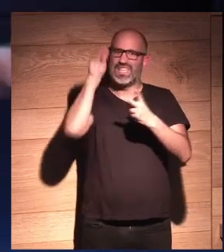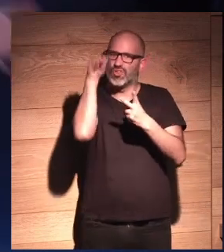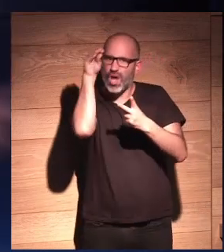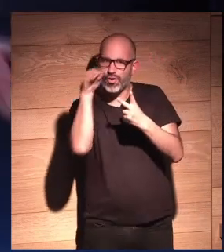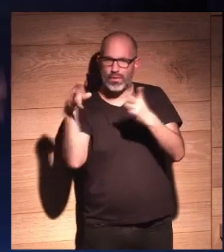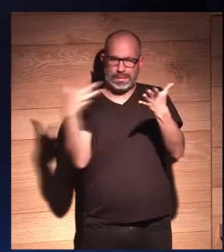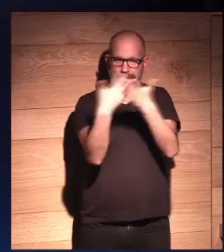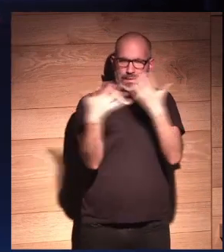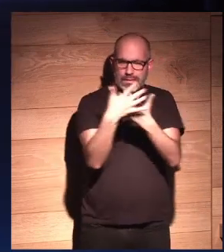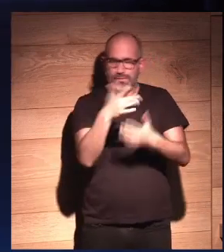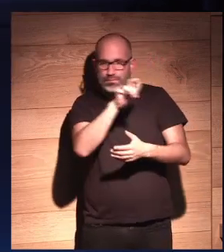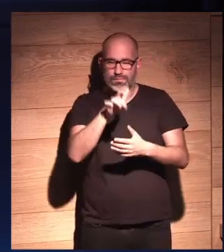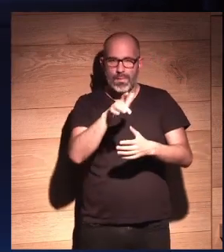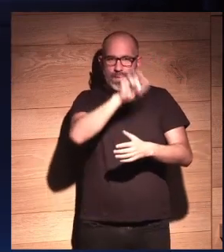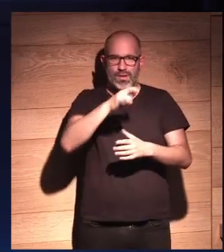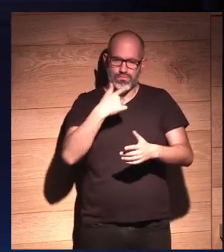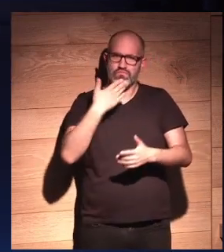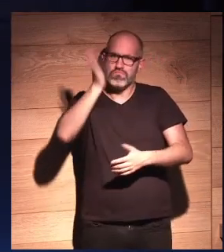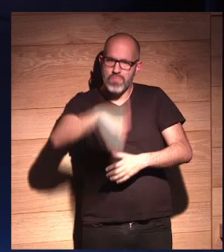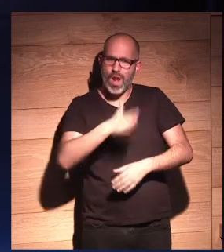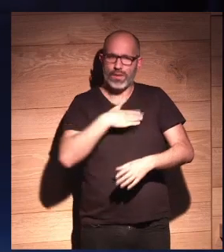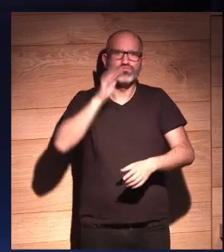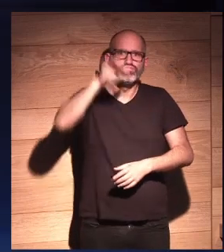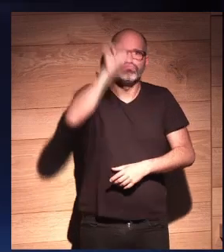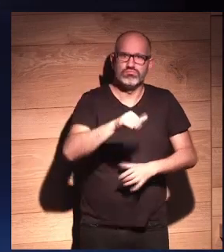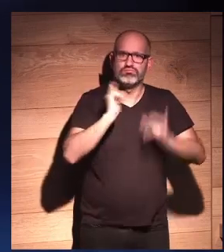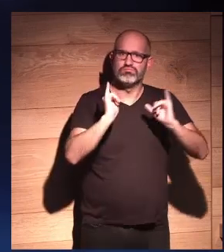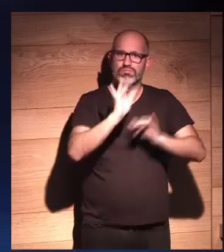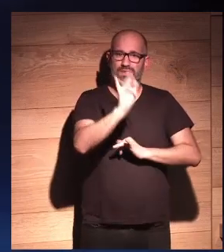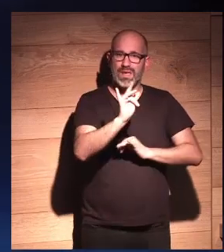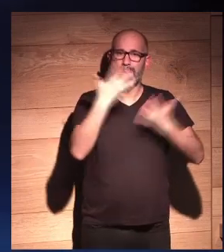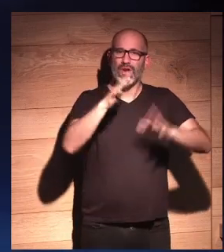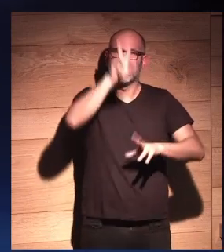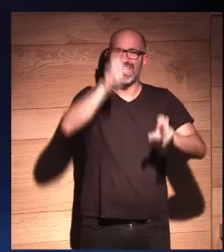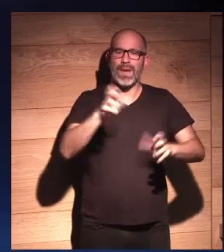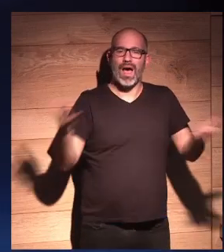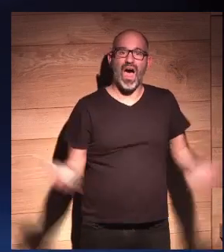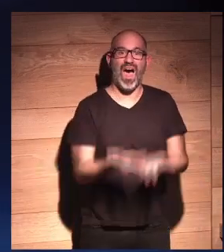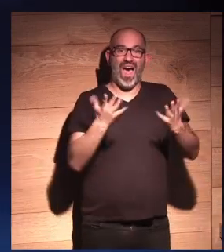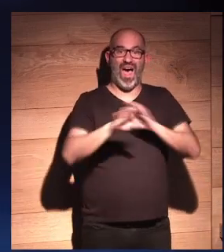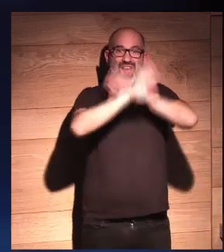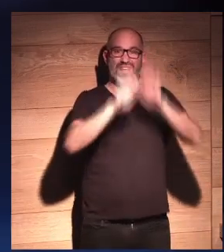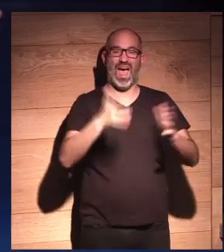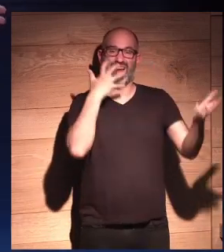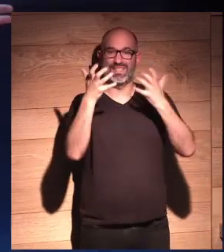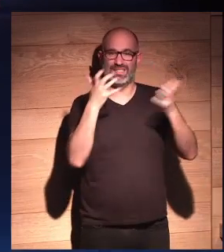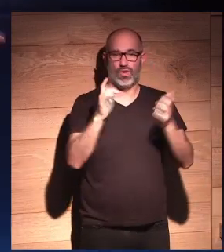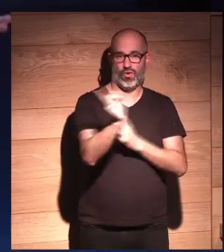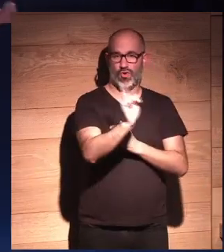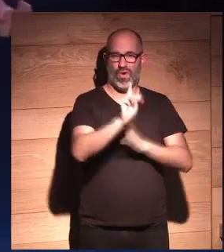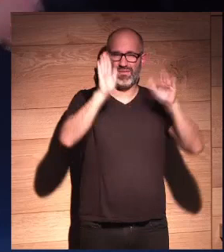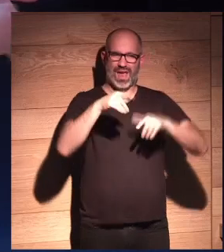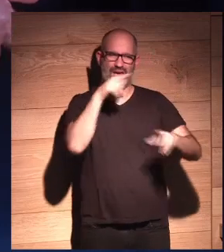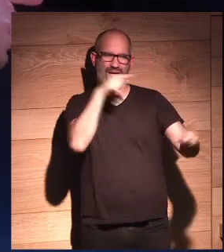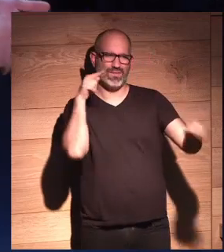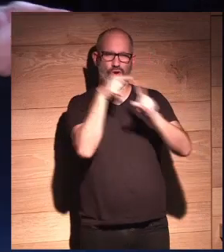me mola, lo quiero ver, es divertido. Entonces, más que fijarse en el tema artístico, por así decirlo, se